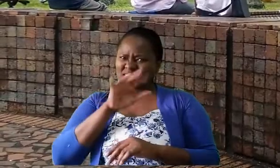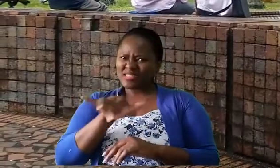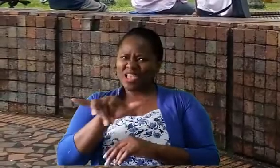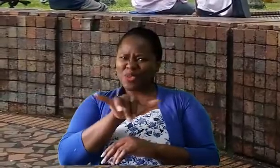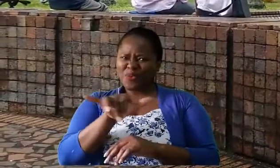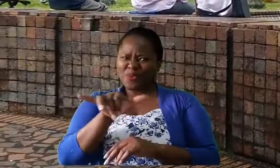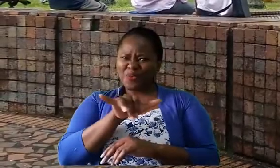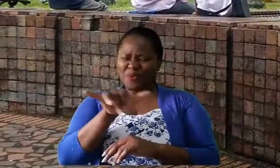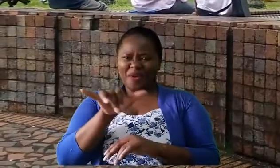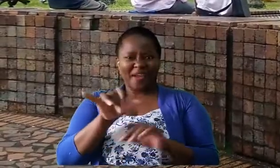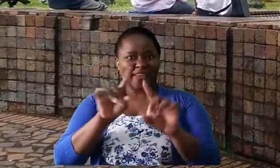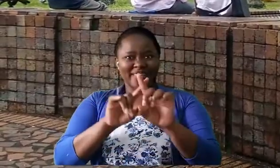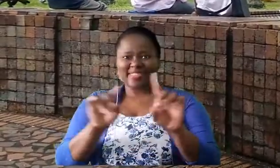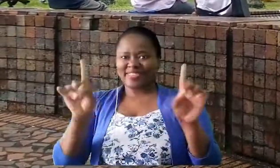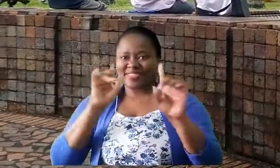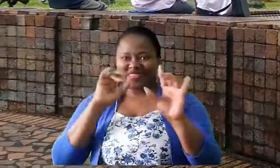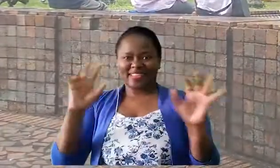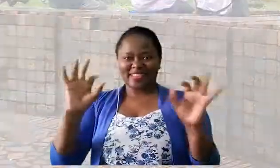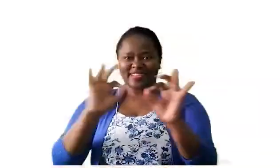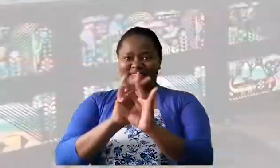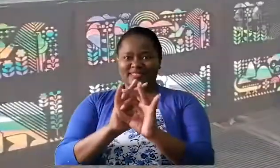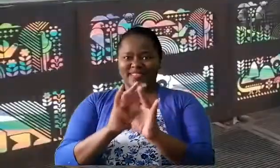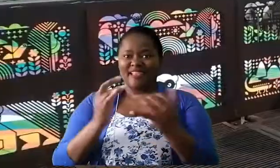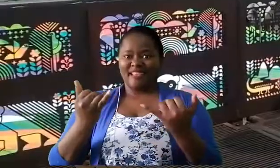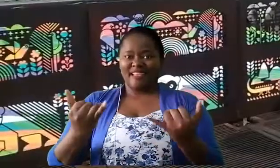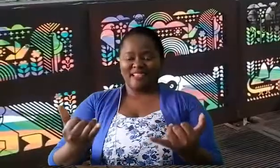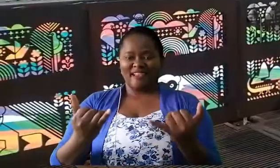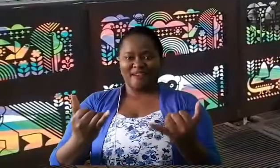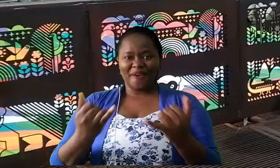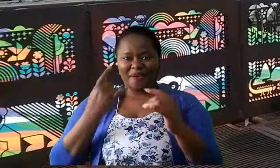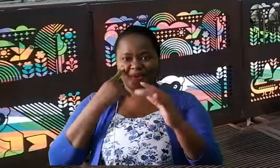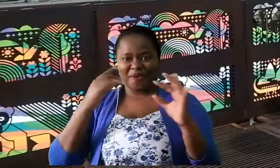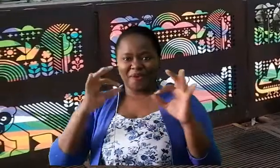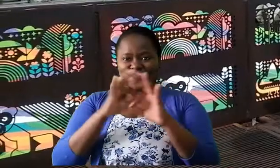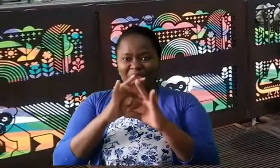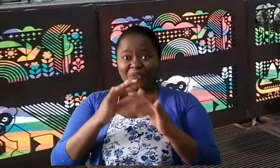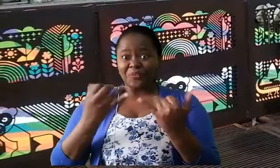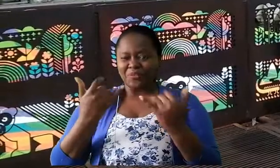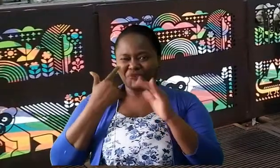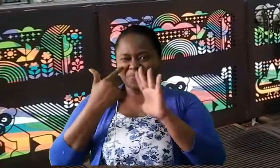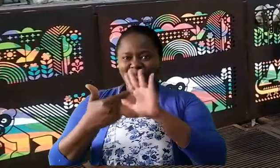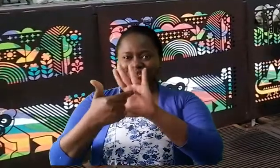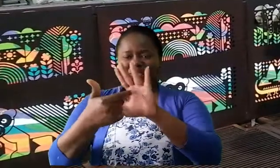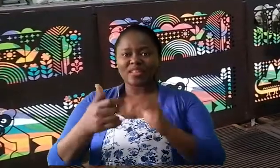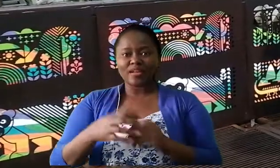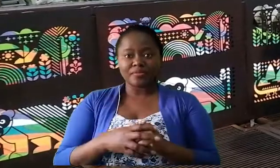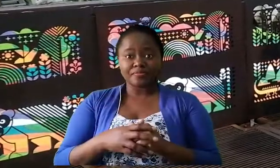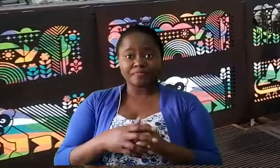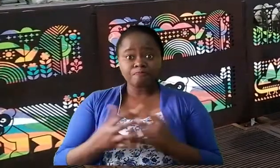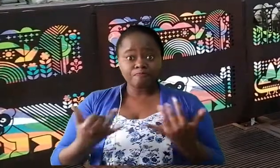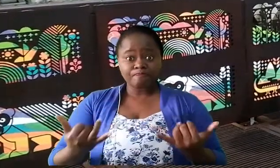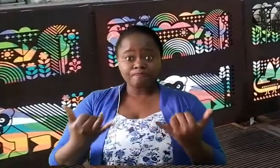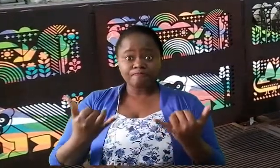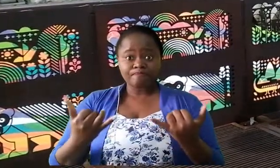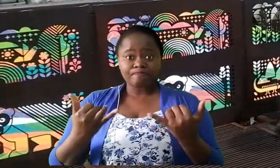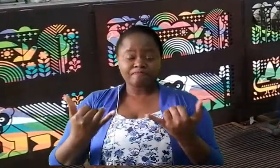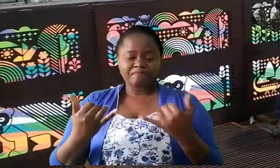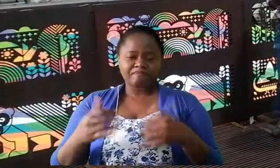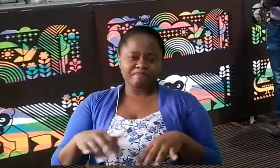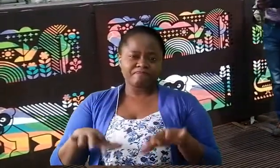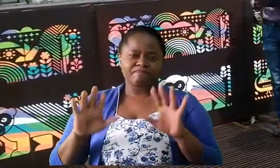distintos sobre la realidad. Vamos a mirarlas. Muy bien, básicamente acerca de la teología